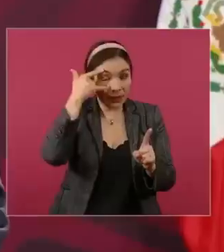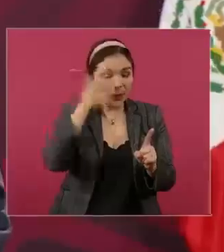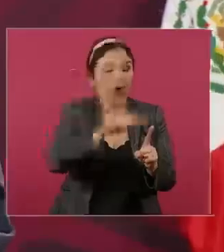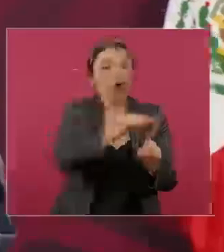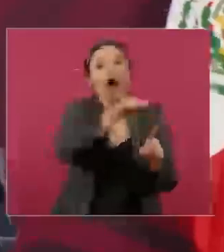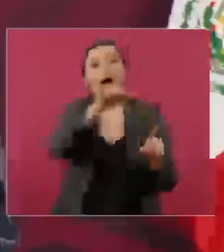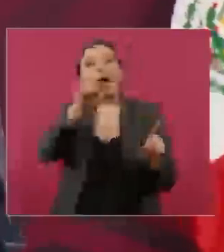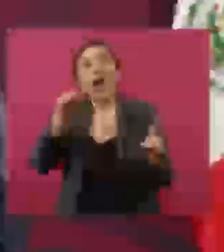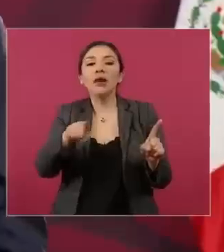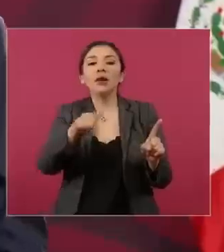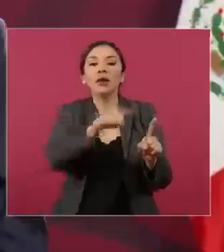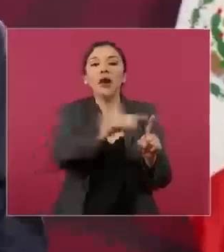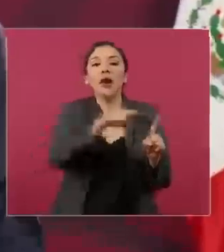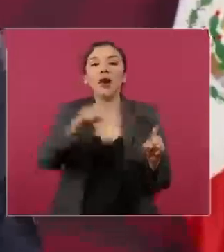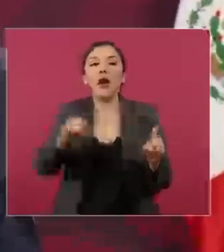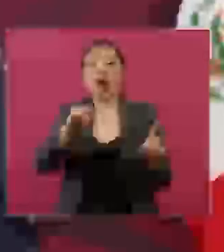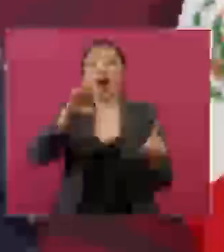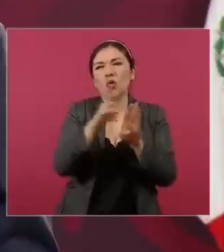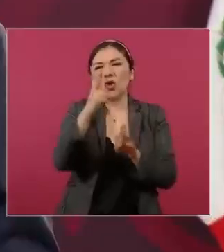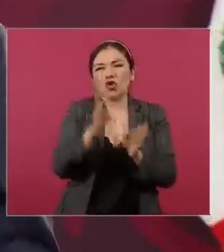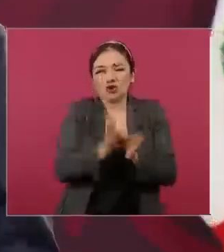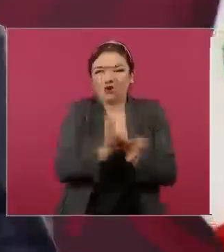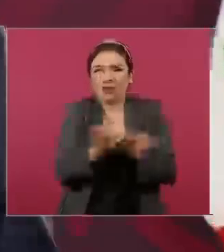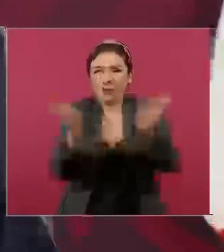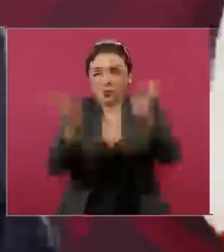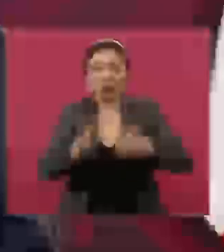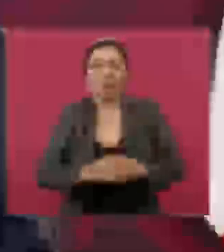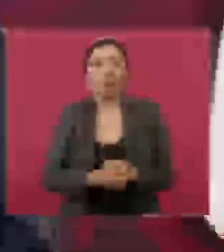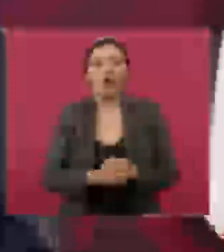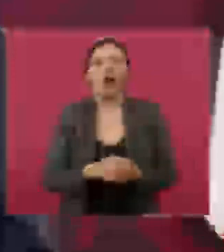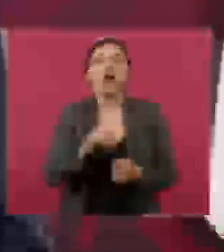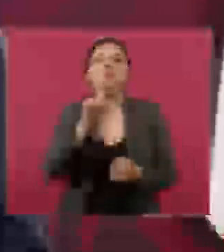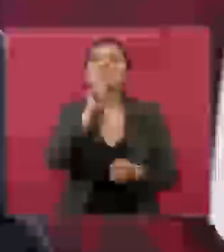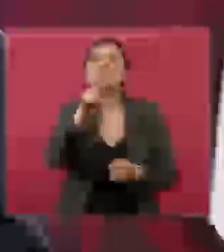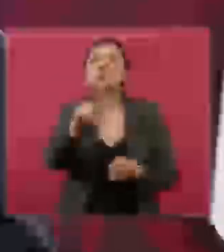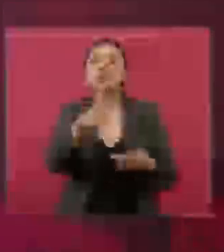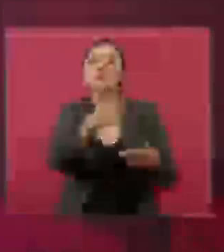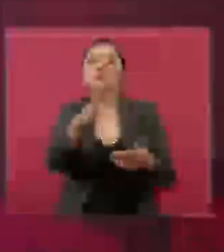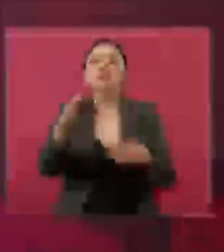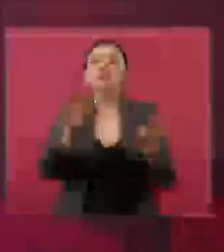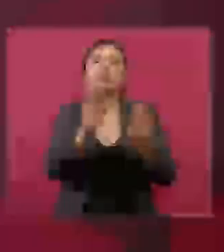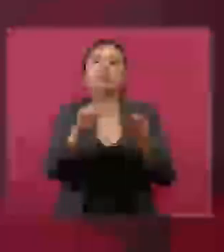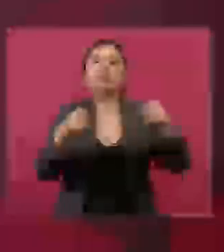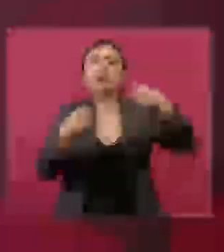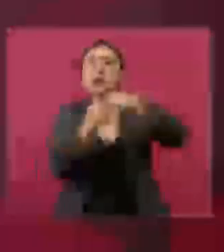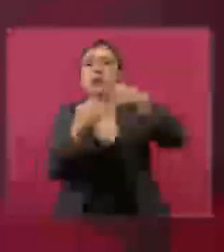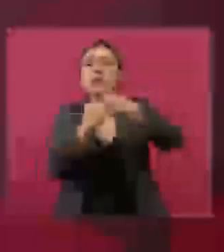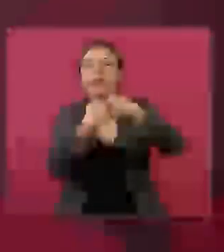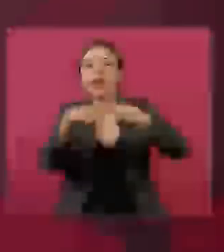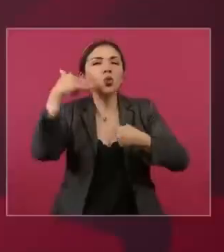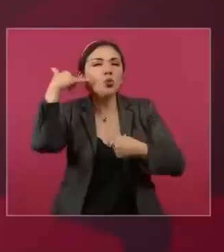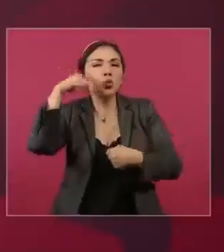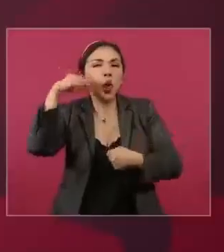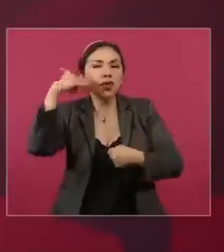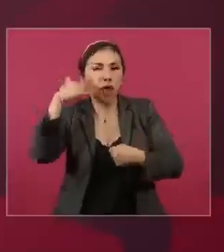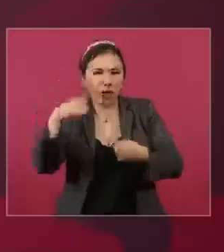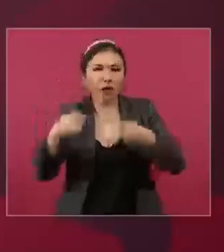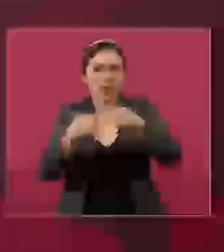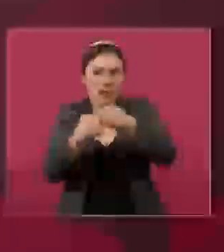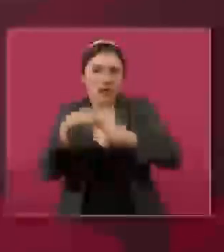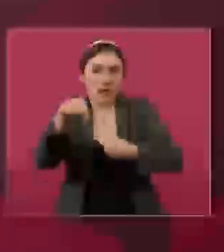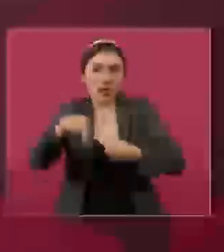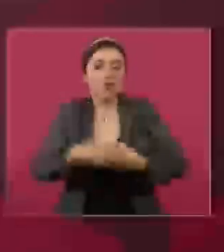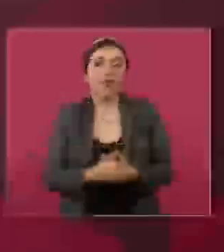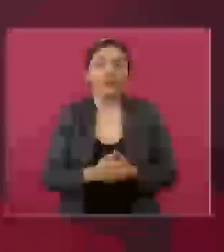Campeche a Calquiní, en los límites ya con Yucatán, Campeche y Yucatán.